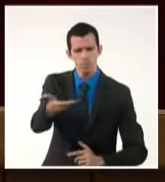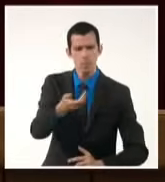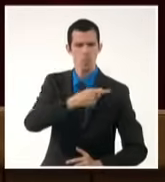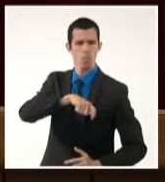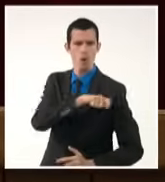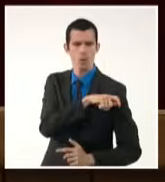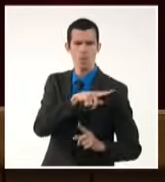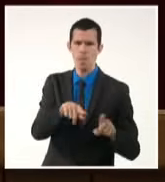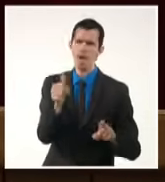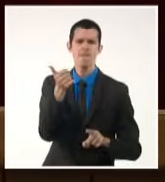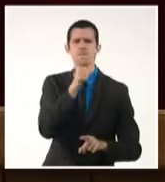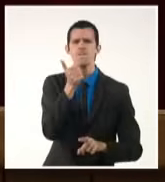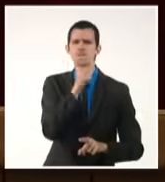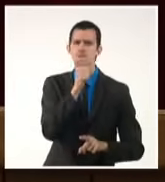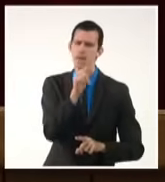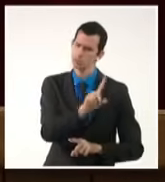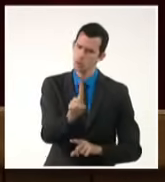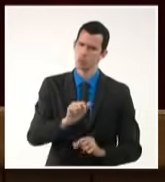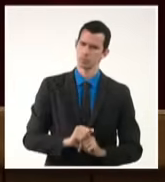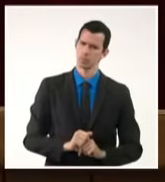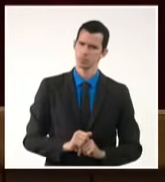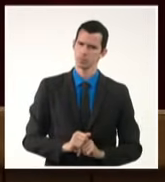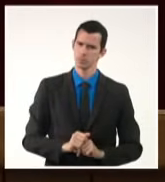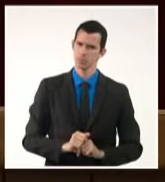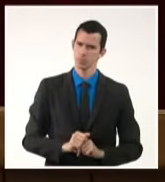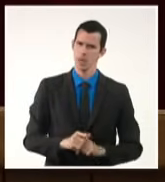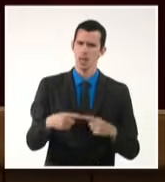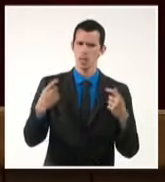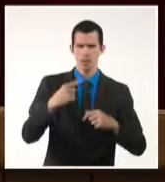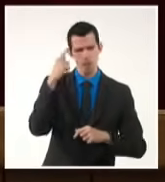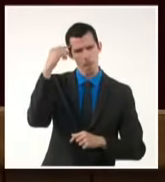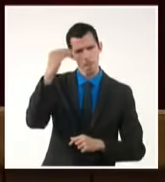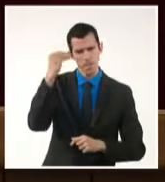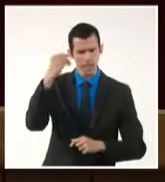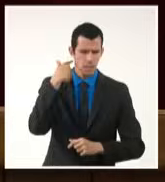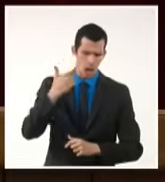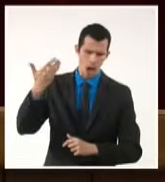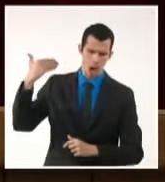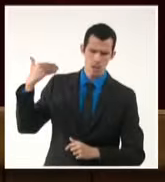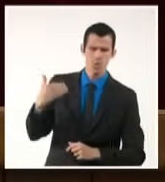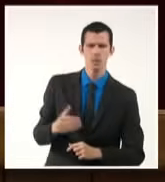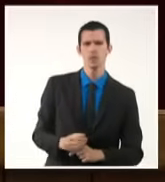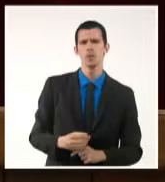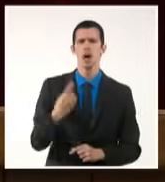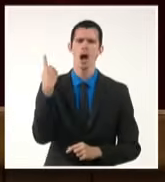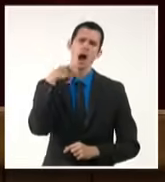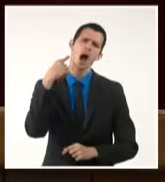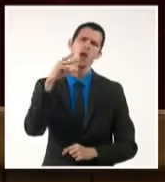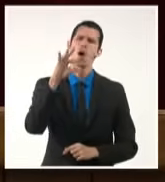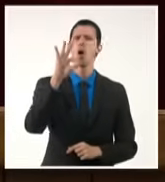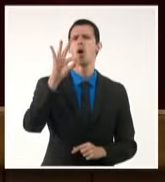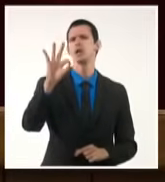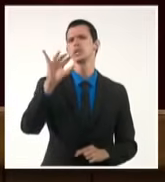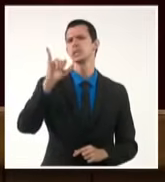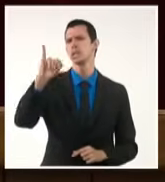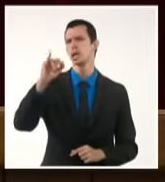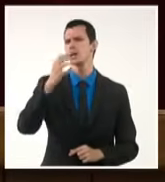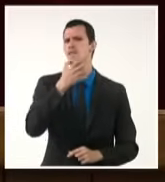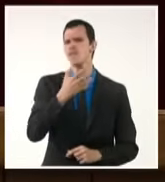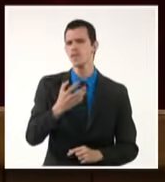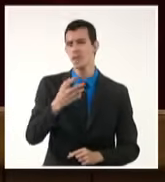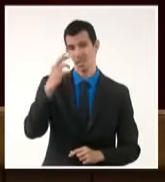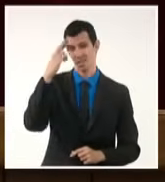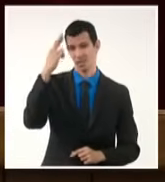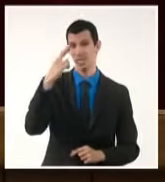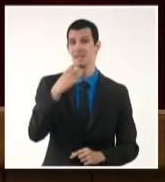años atrás. En 1986, el comandante en jefe había impulsado un profundo proceso de rectificación de